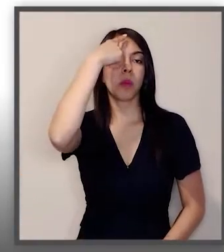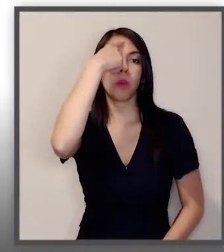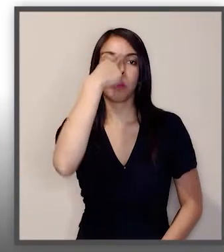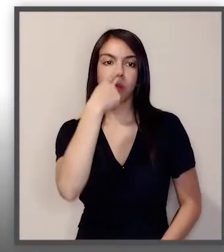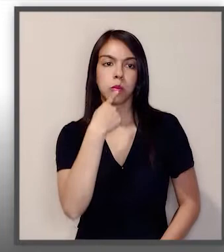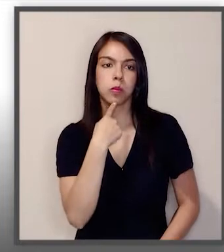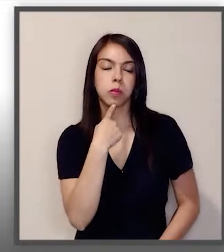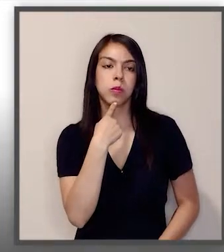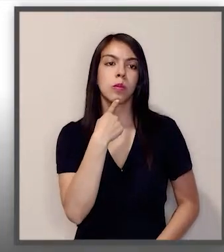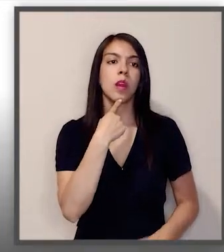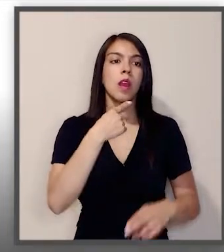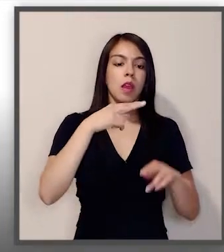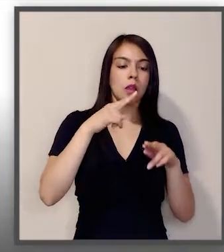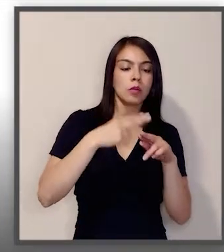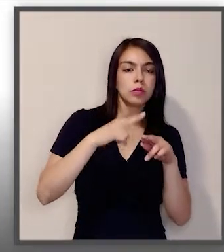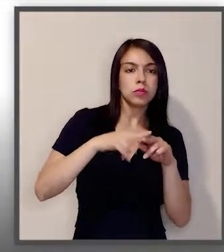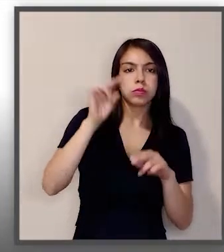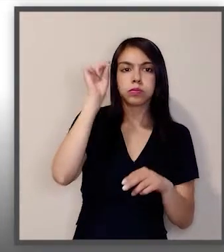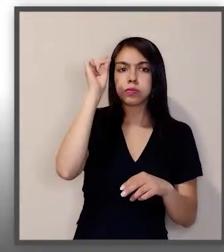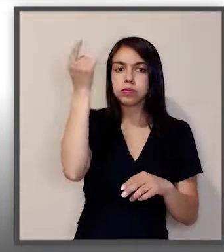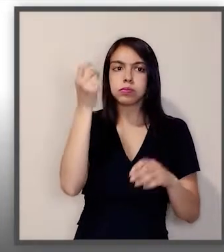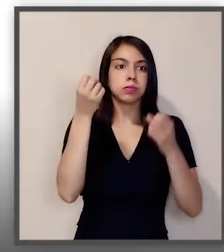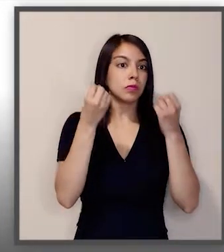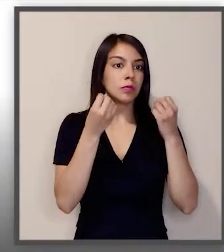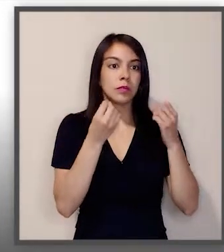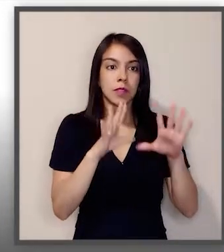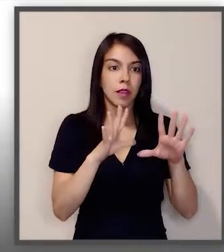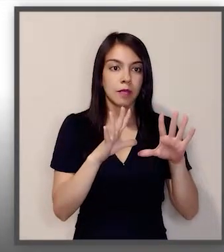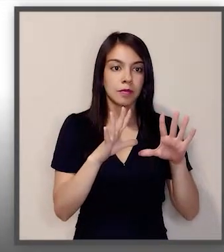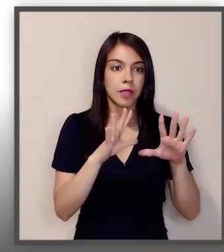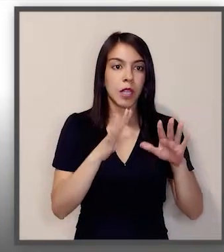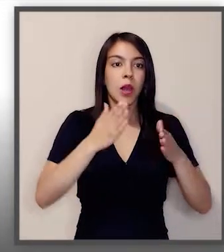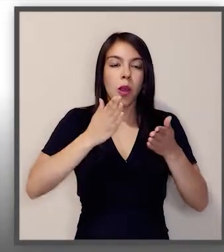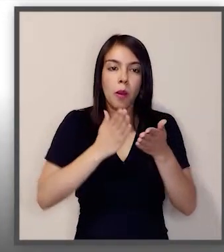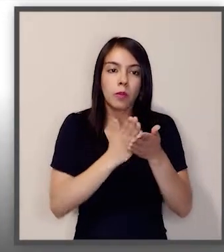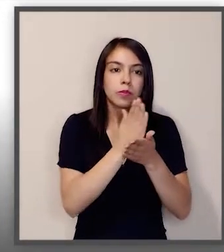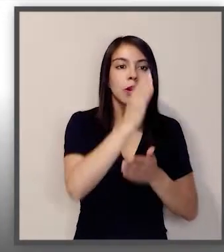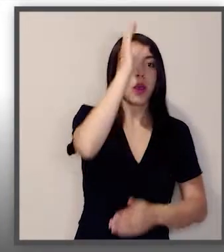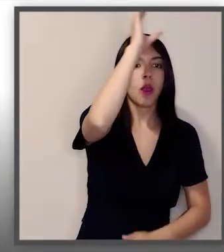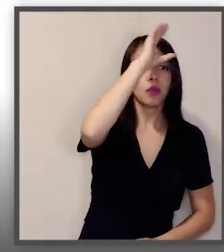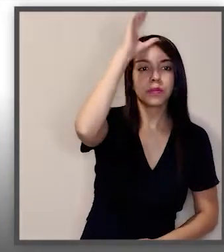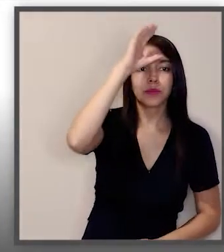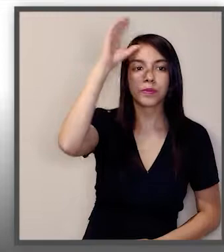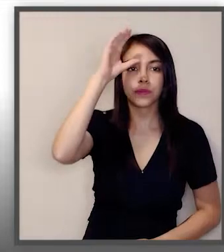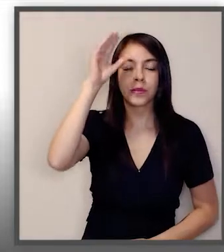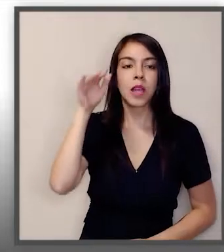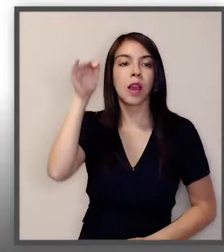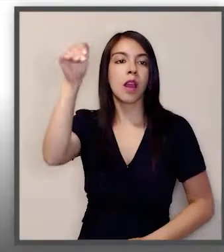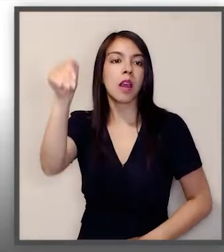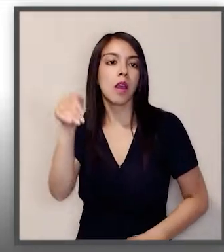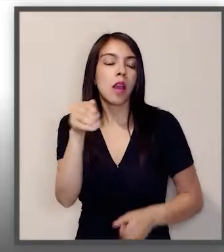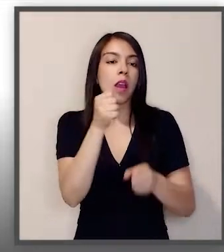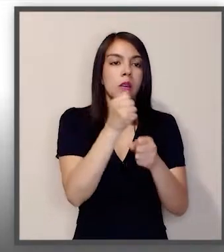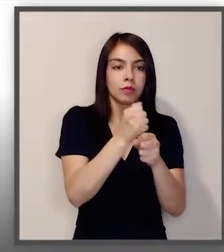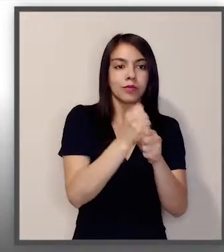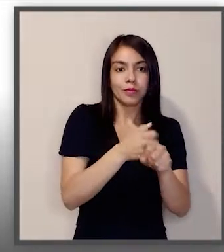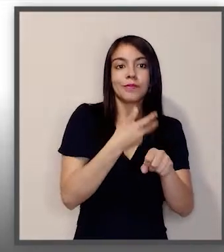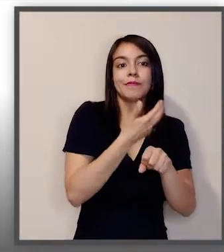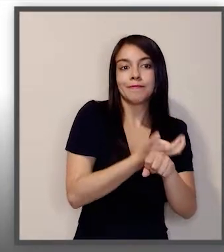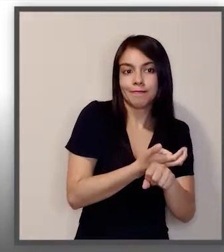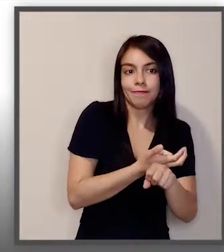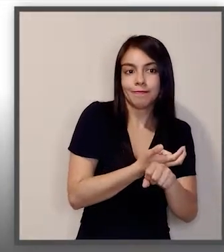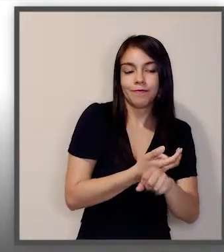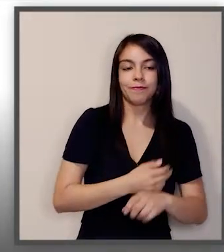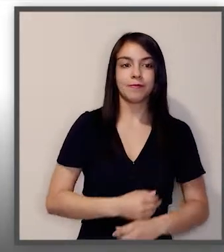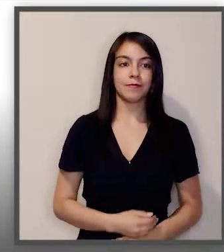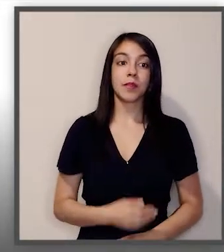Luego se mostrará su perfil ya creado y estará listo para buscar entre las convocatorias disponibles. Además, se visualizarán